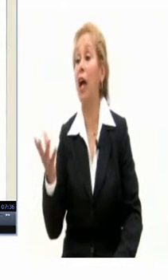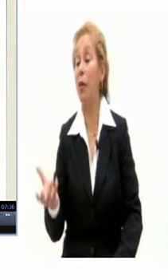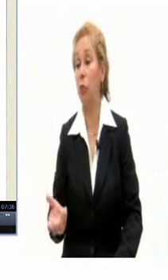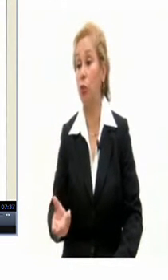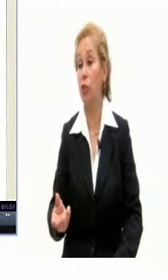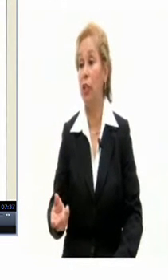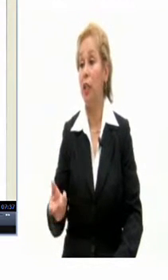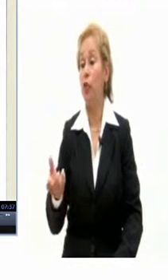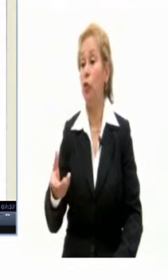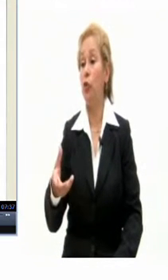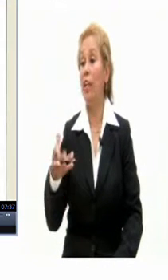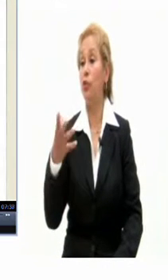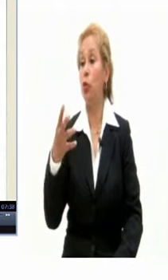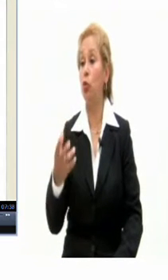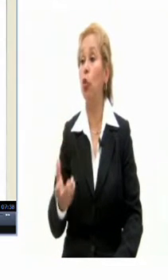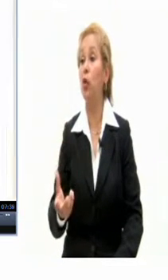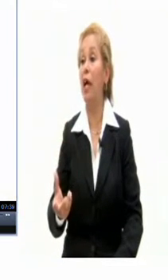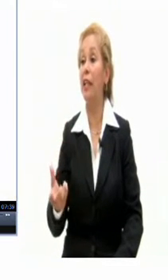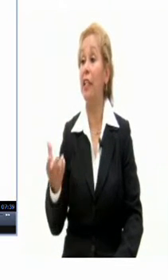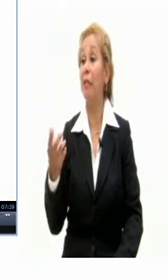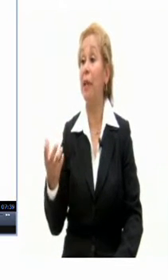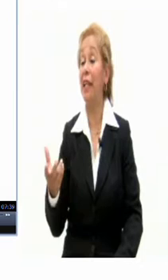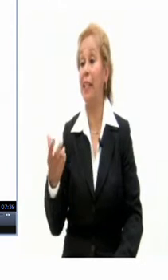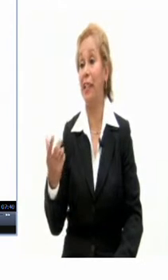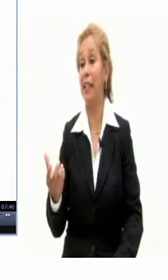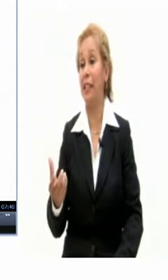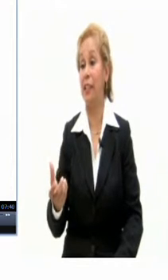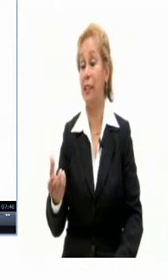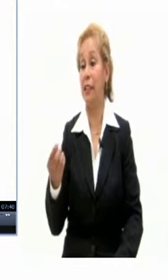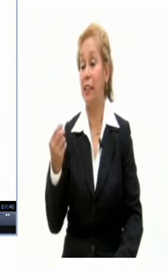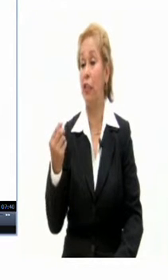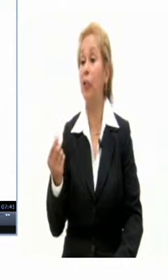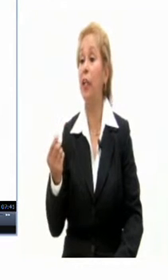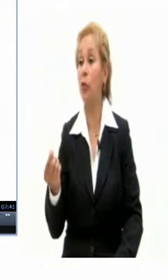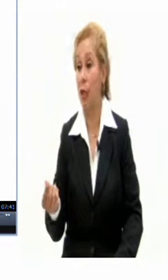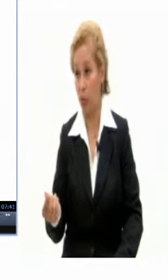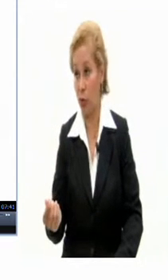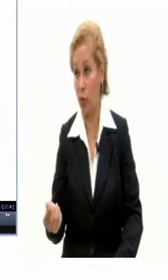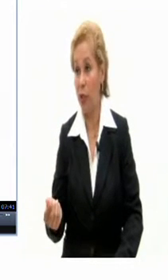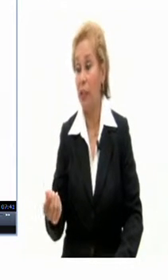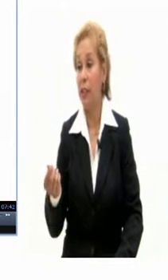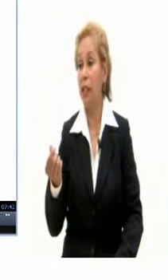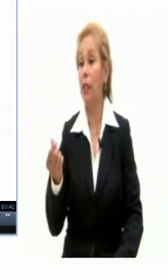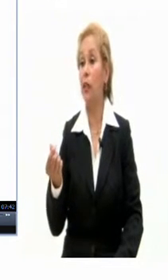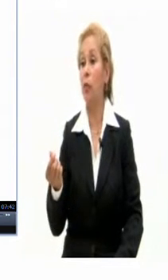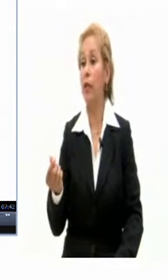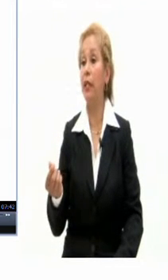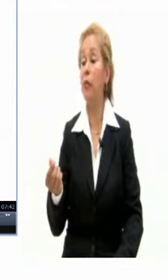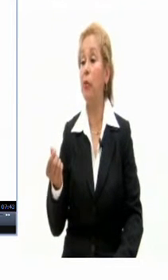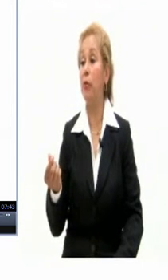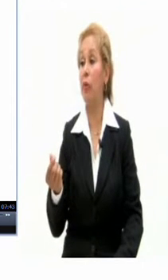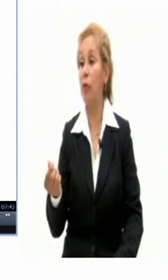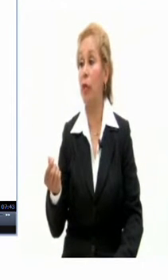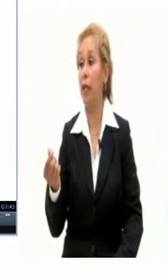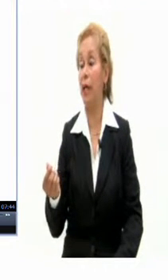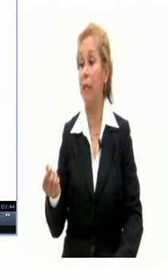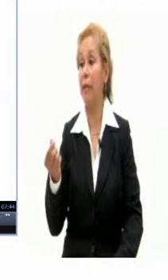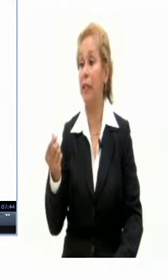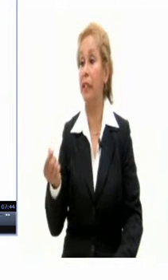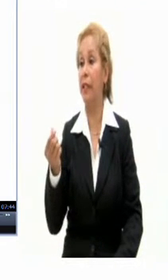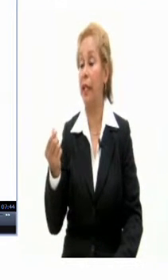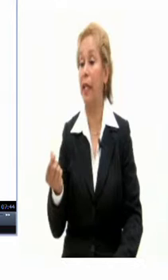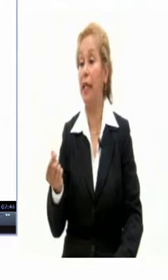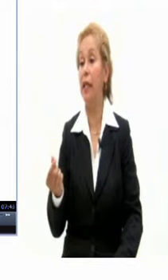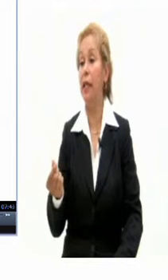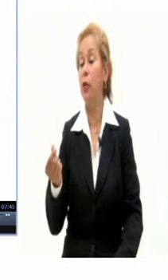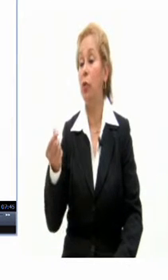nosotros conozcamos, ¿no?, la estructura del plan de tesis. Señores graduandos, se les recomienda, por favor, que